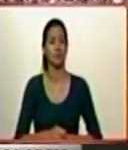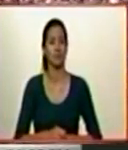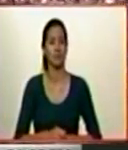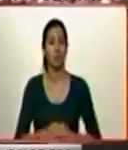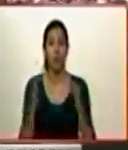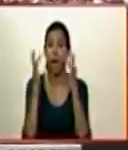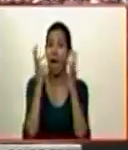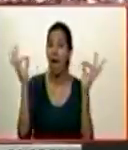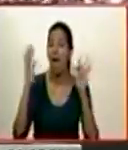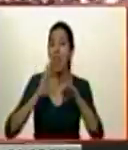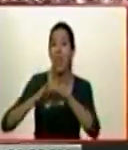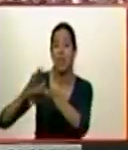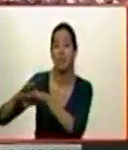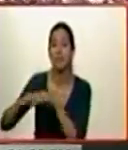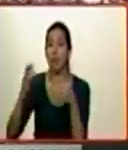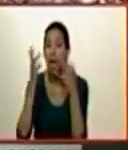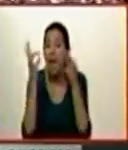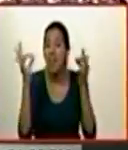¡alerta!